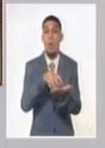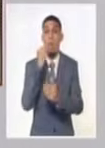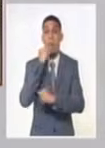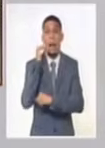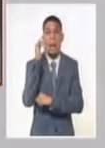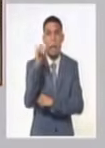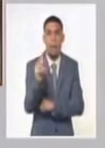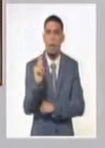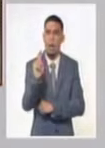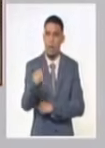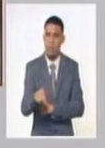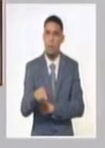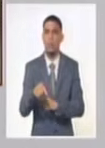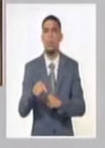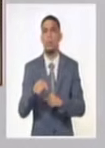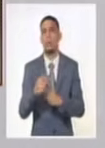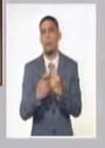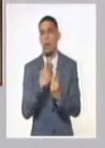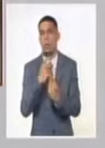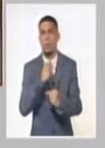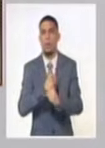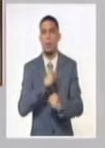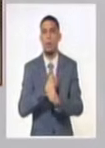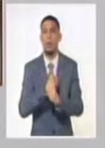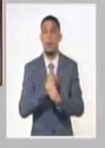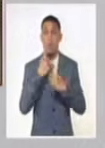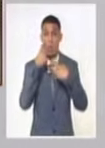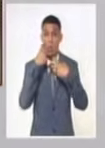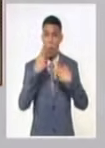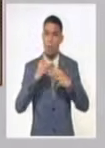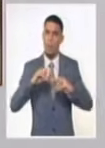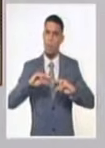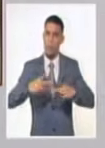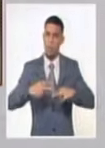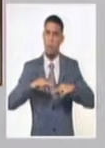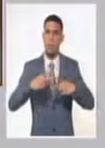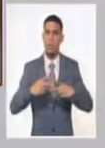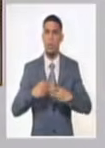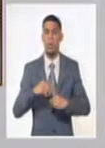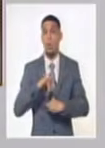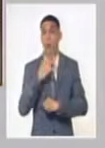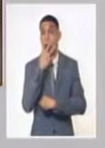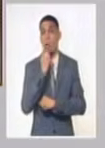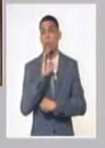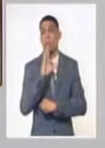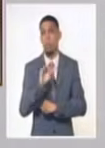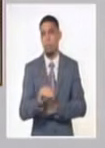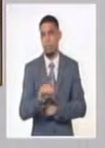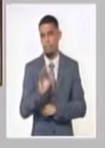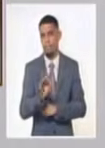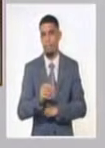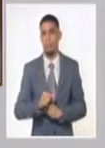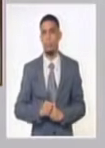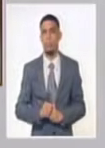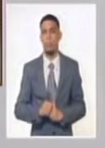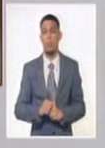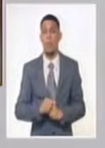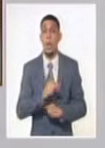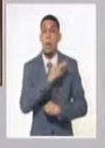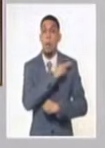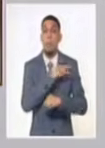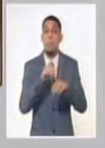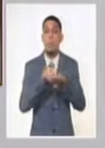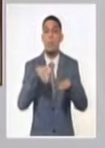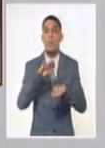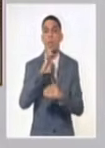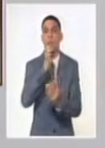eso yo creo que por más que lo reiteremos, siempre me gusta decirlo, porque es en el Ministerio de Educación lo que